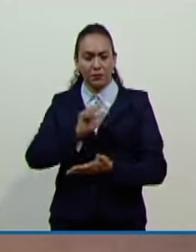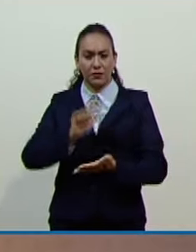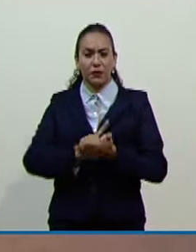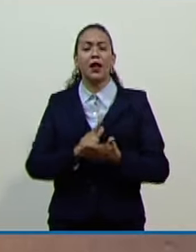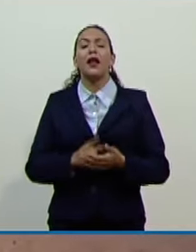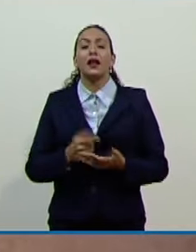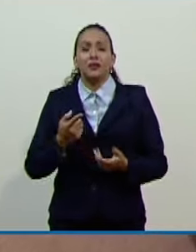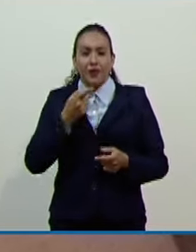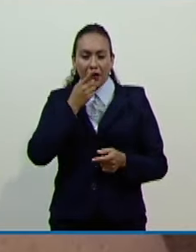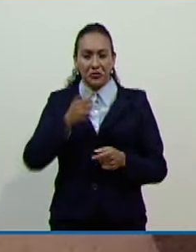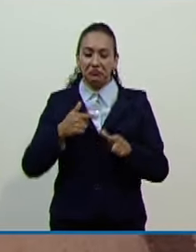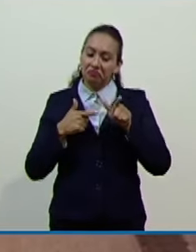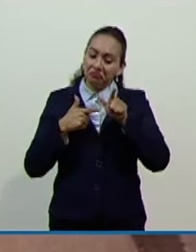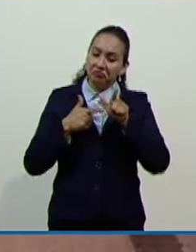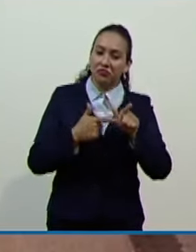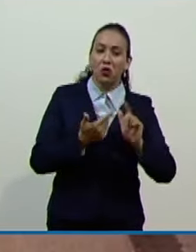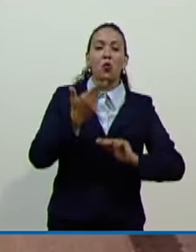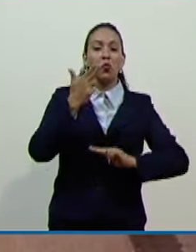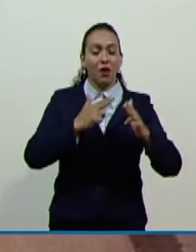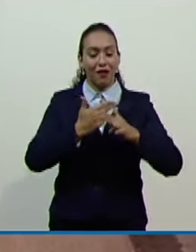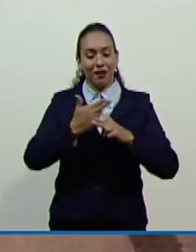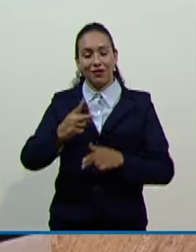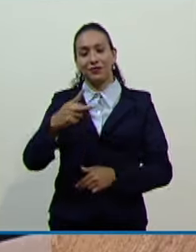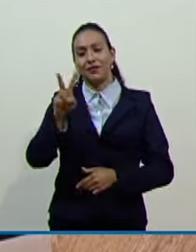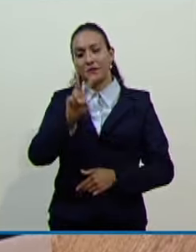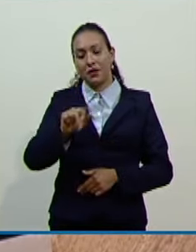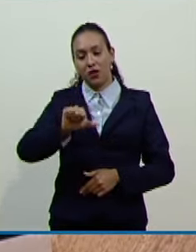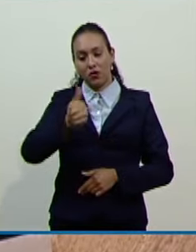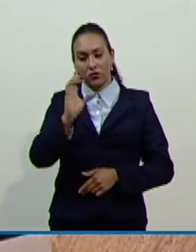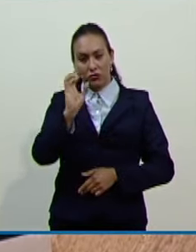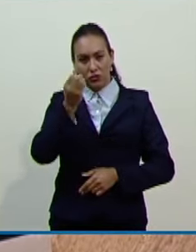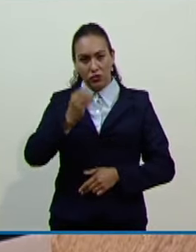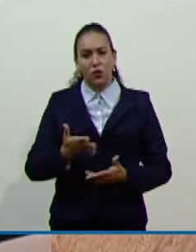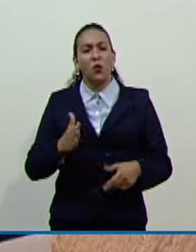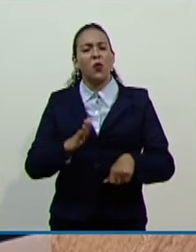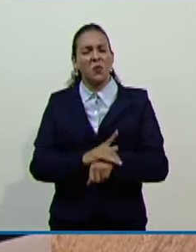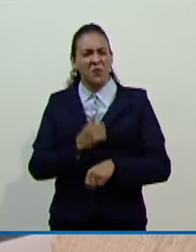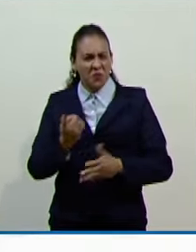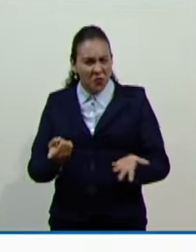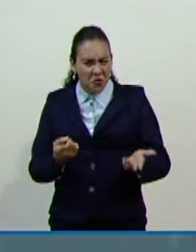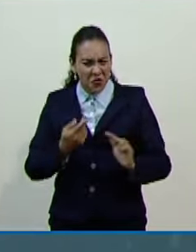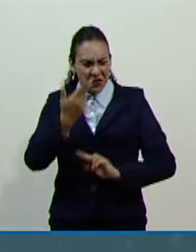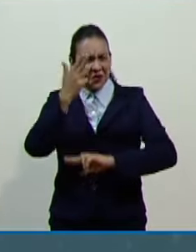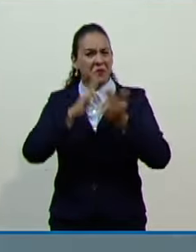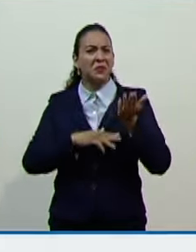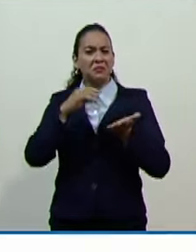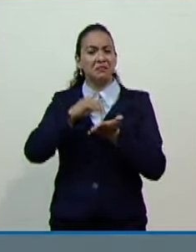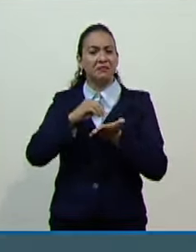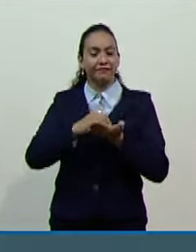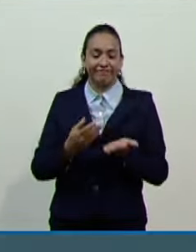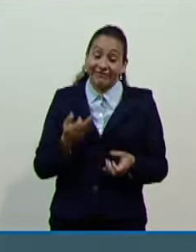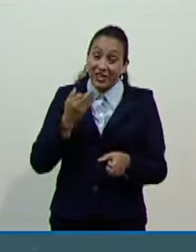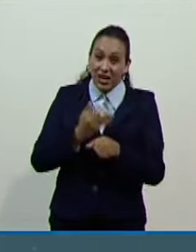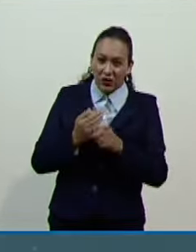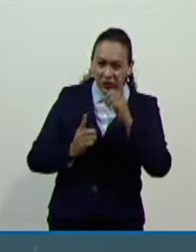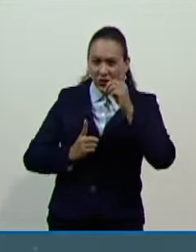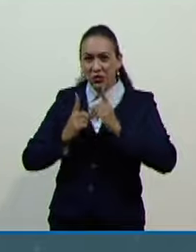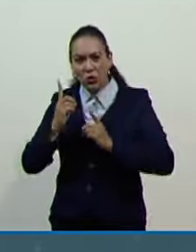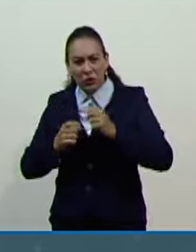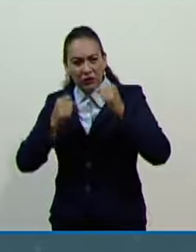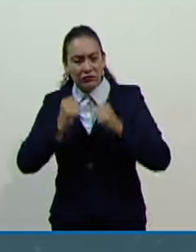la suspensión de labores hasta el próximo viernes 11 de octubre. Lo anterior tomando en cuenta la situación que aún prevalece y con el fin